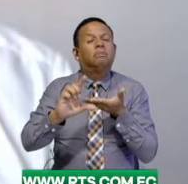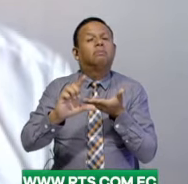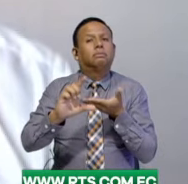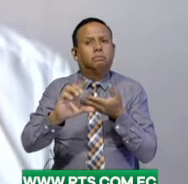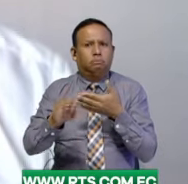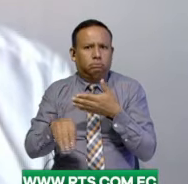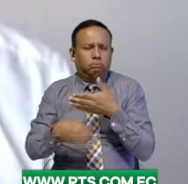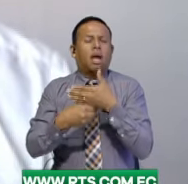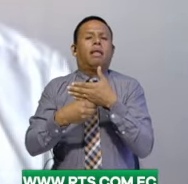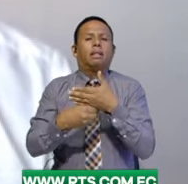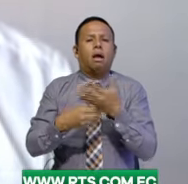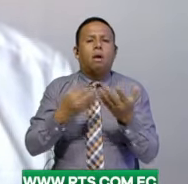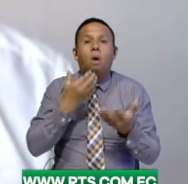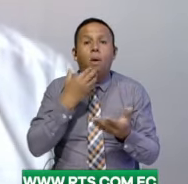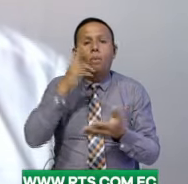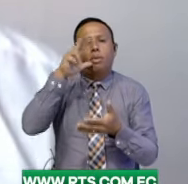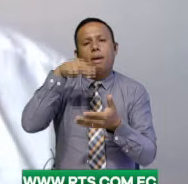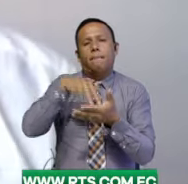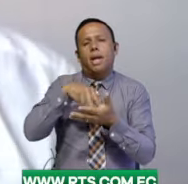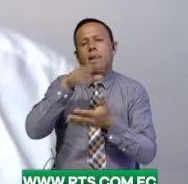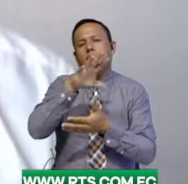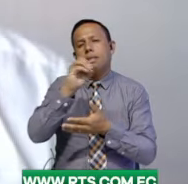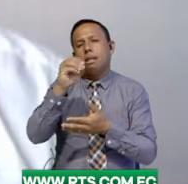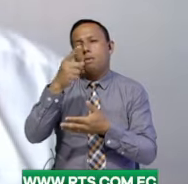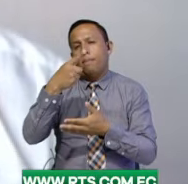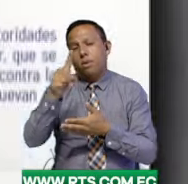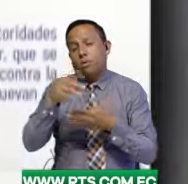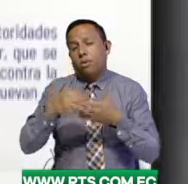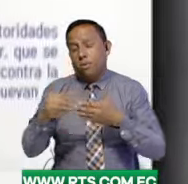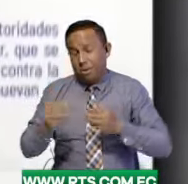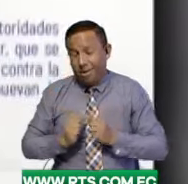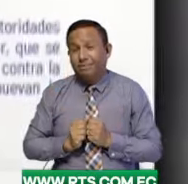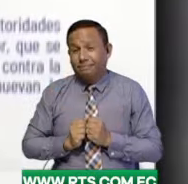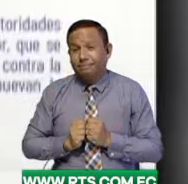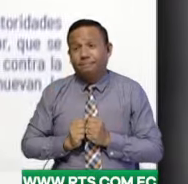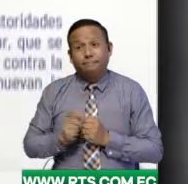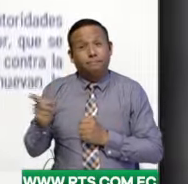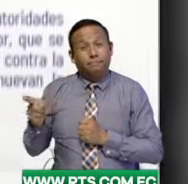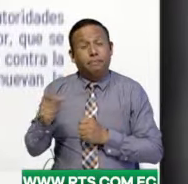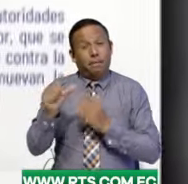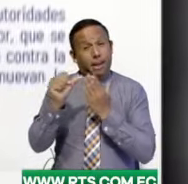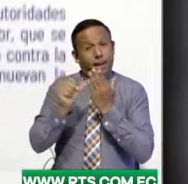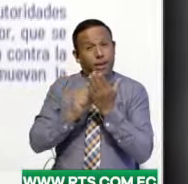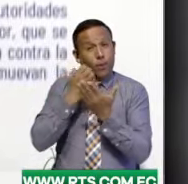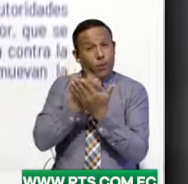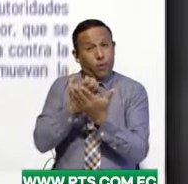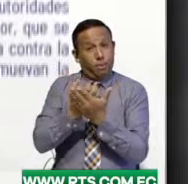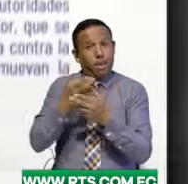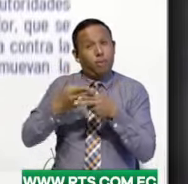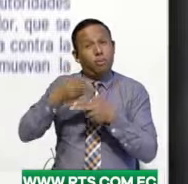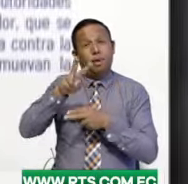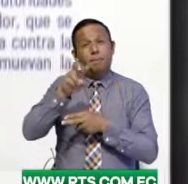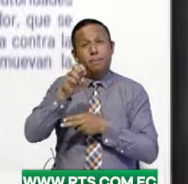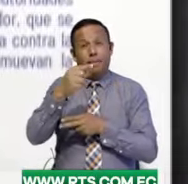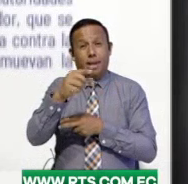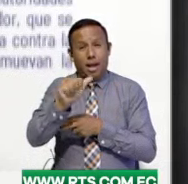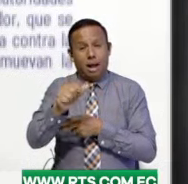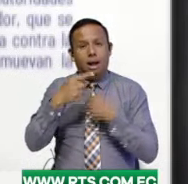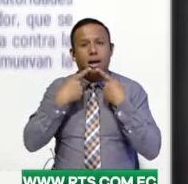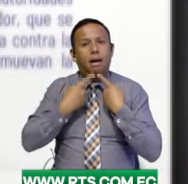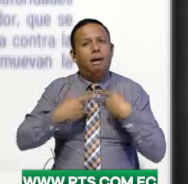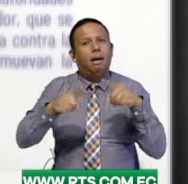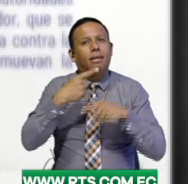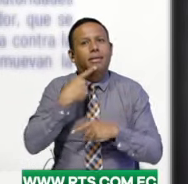el financiamiento de 3.500 millones de dólares. En un comunicado, el ministro de Economía, Juan Carlos Vega, señaló que de